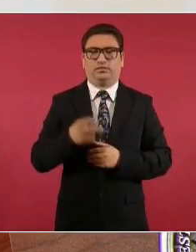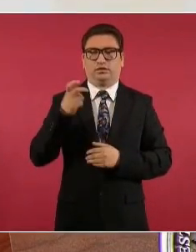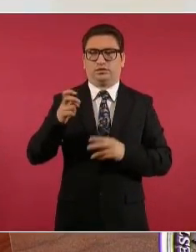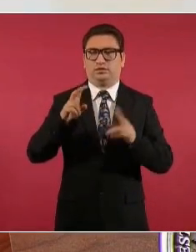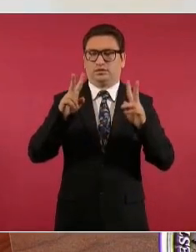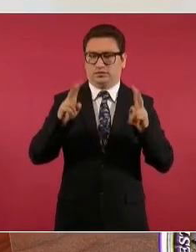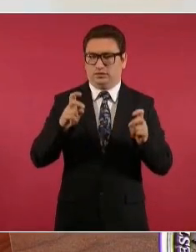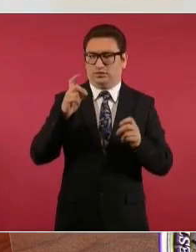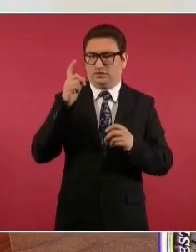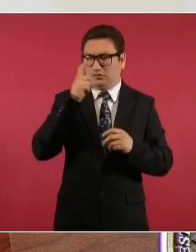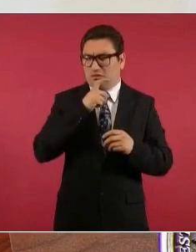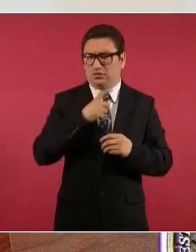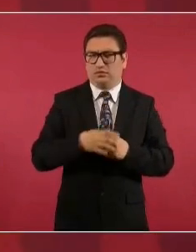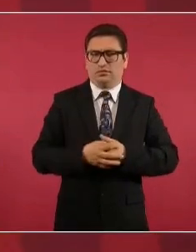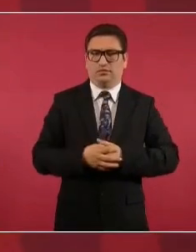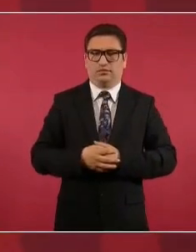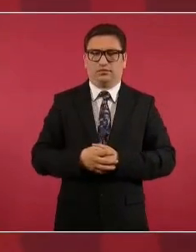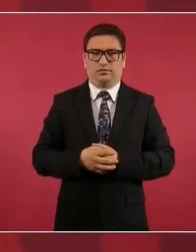complejo.